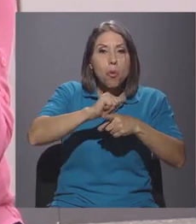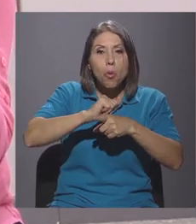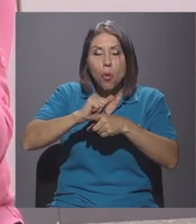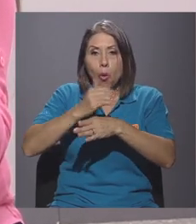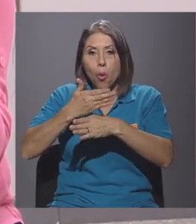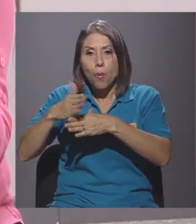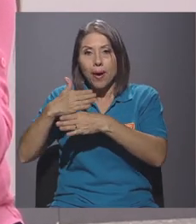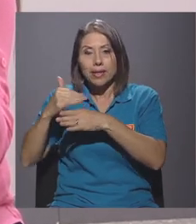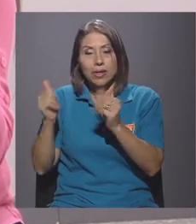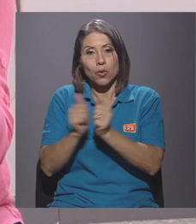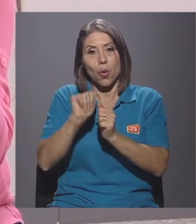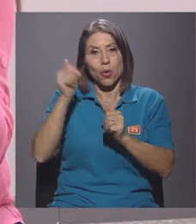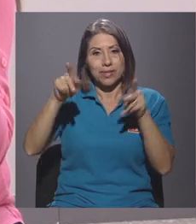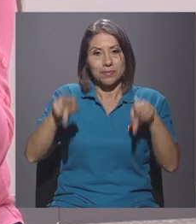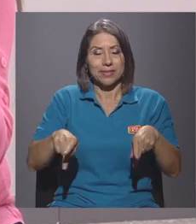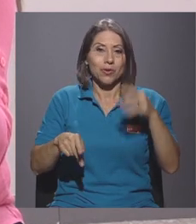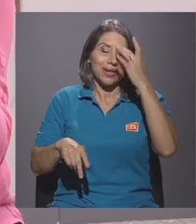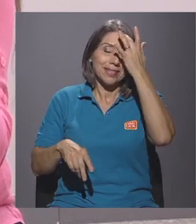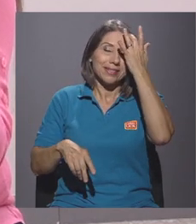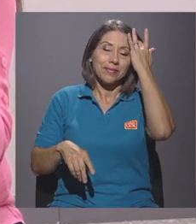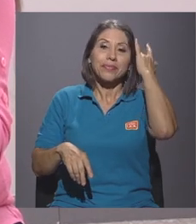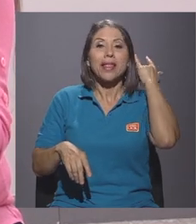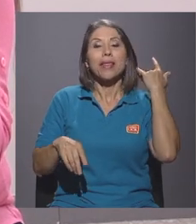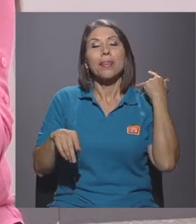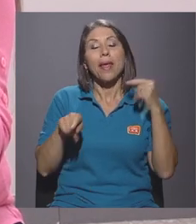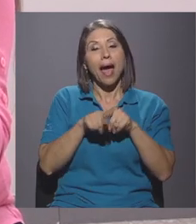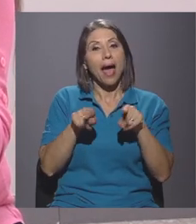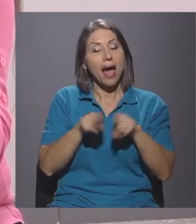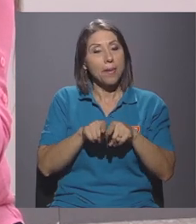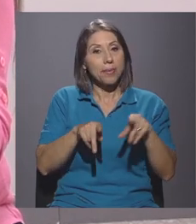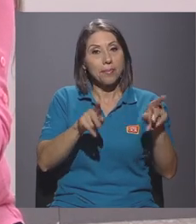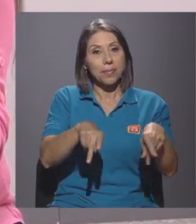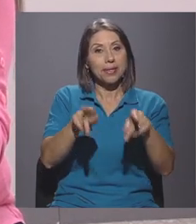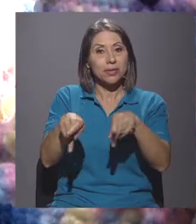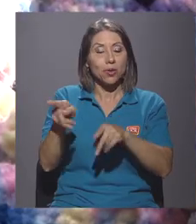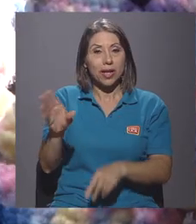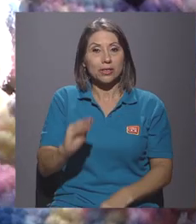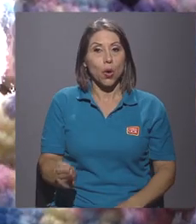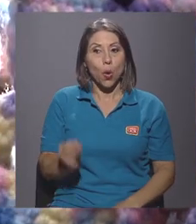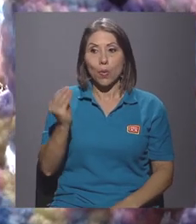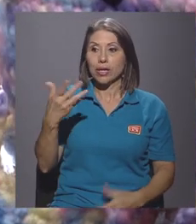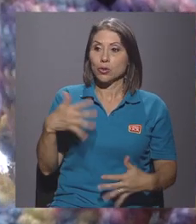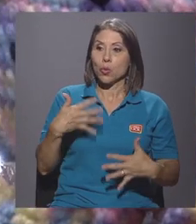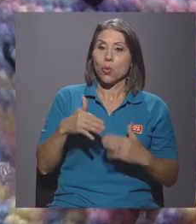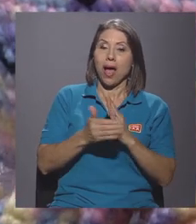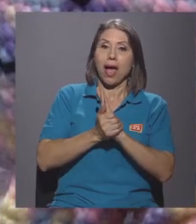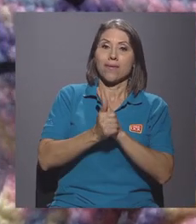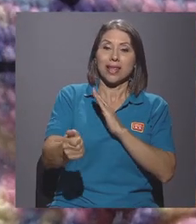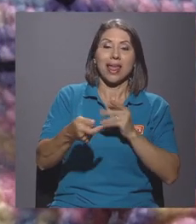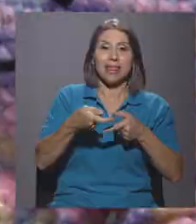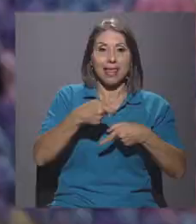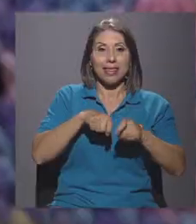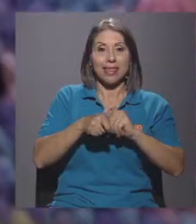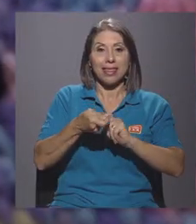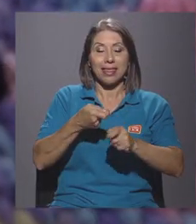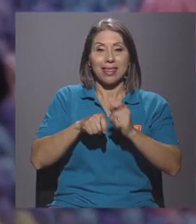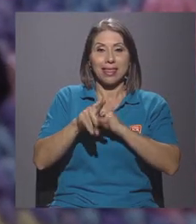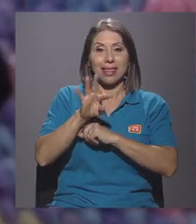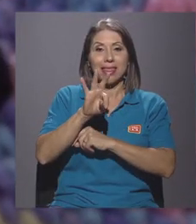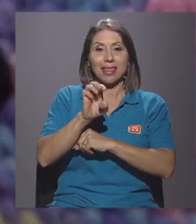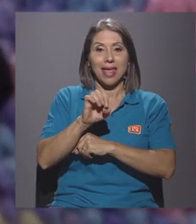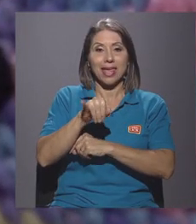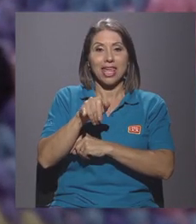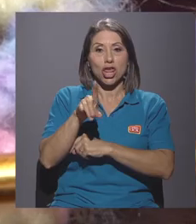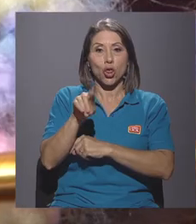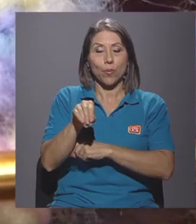de generar en poblaciones, digamos, jóvenes, esta habilidad del tejido. Además de generar un